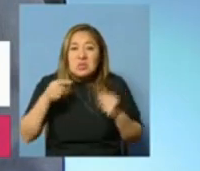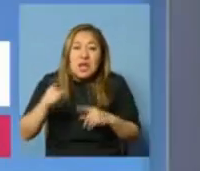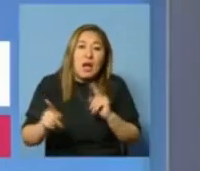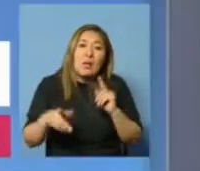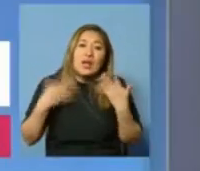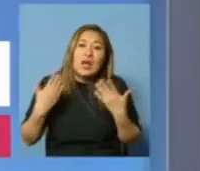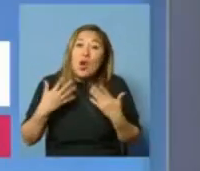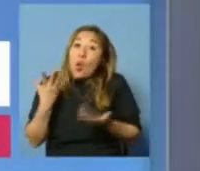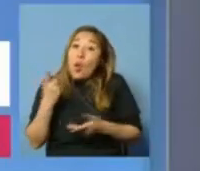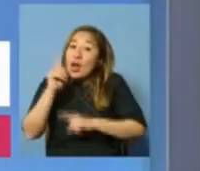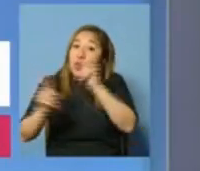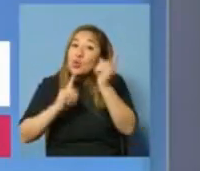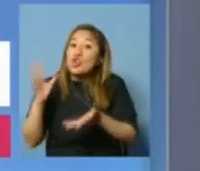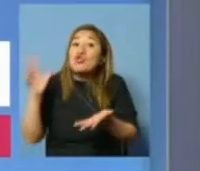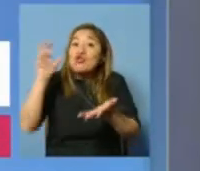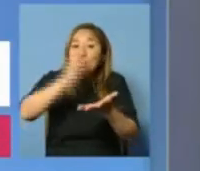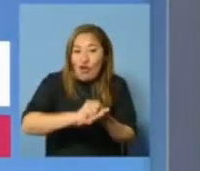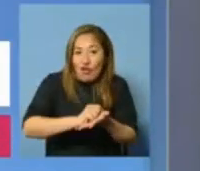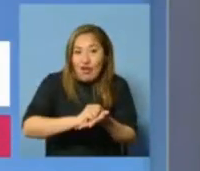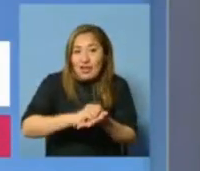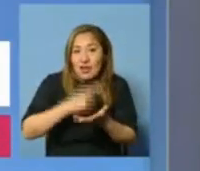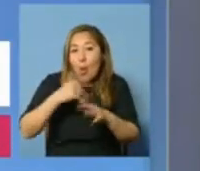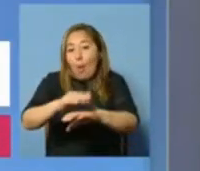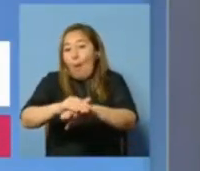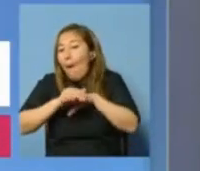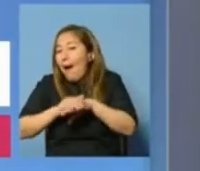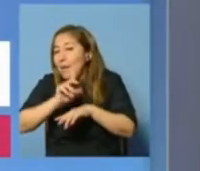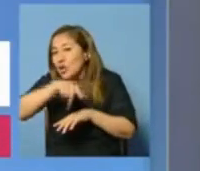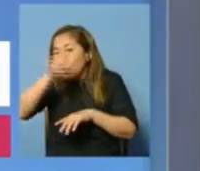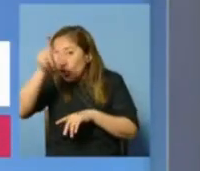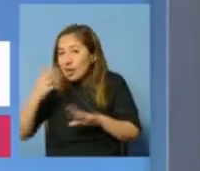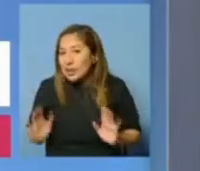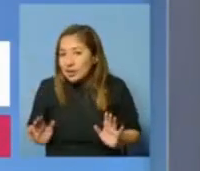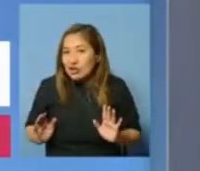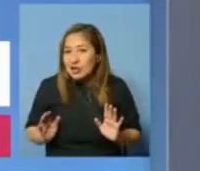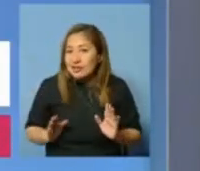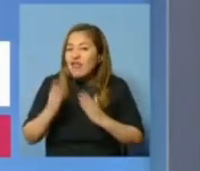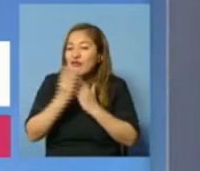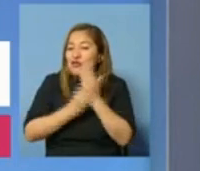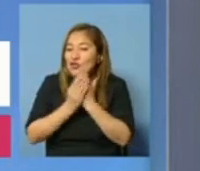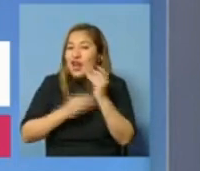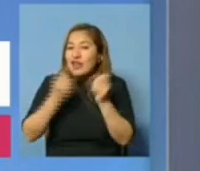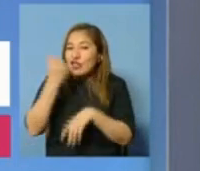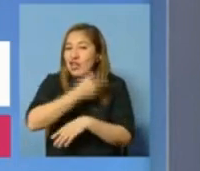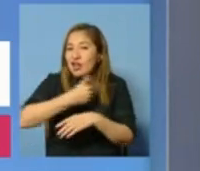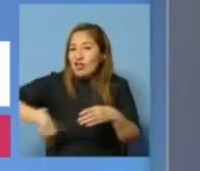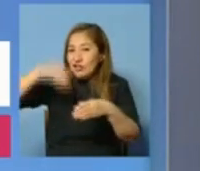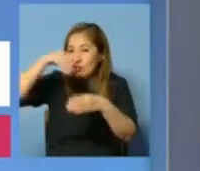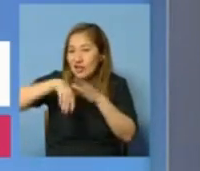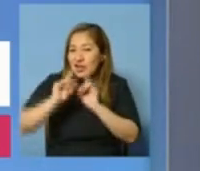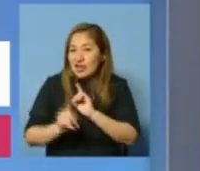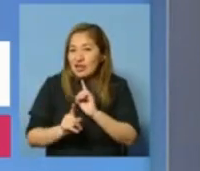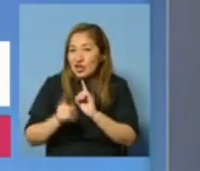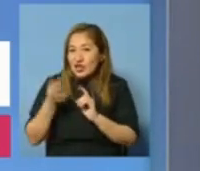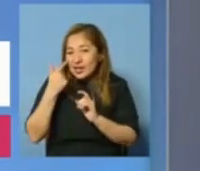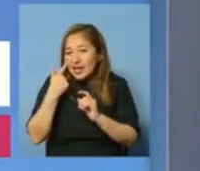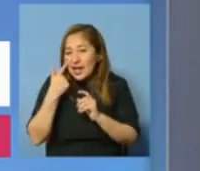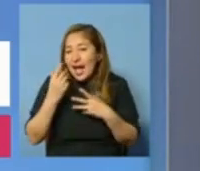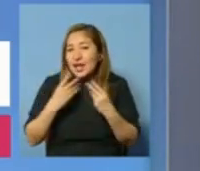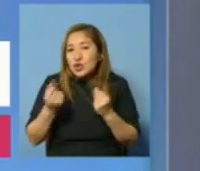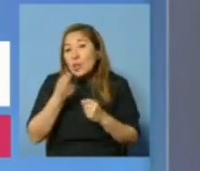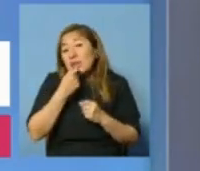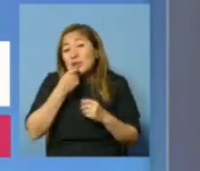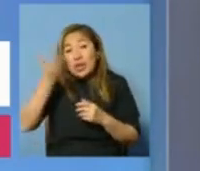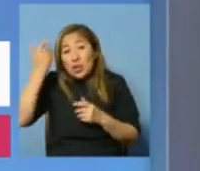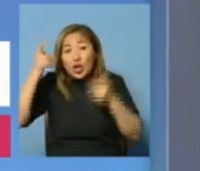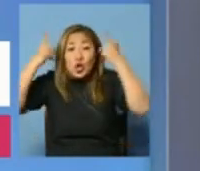que o usurpaban o terminaban siendo los amigos prebendarios de funcionarios del gobierno o rehenes de alguna organización social, como era el